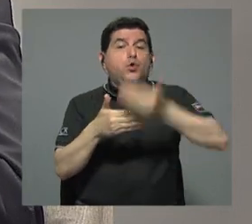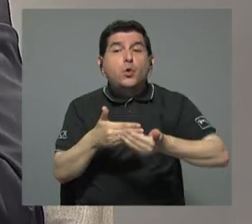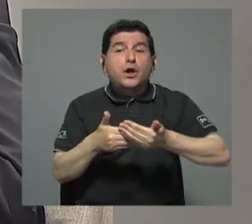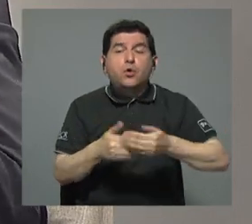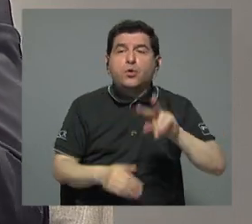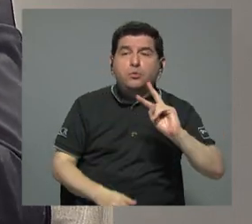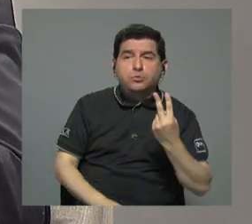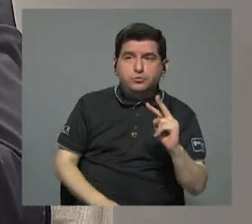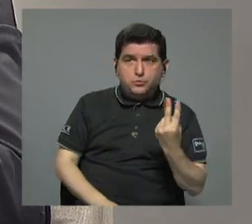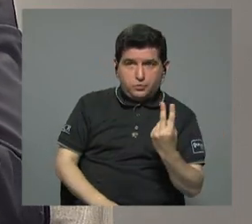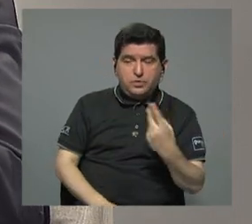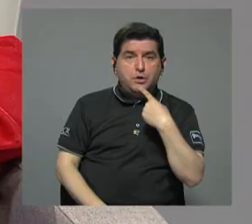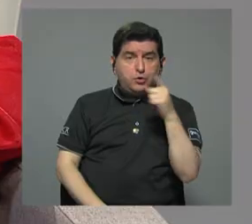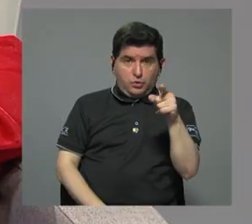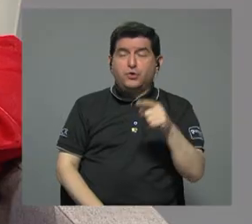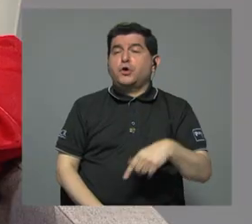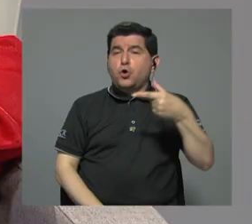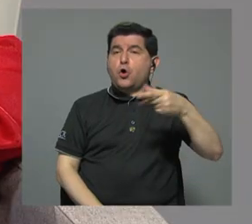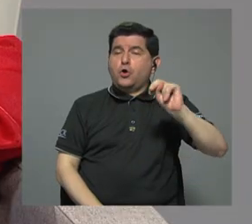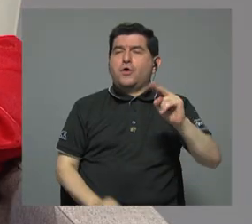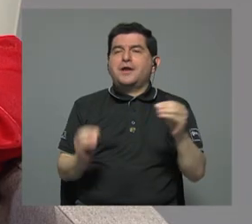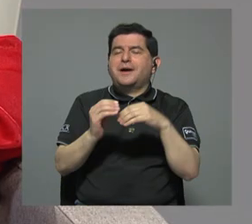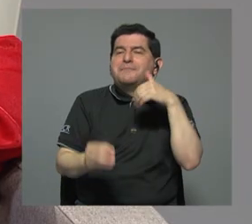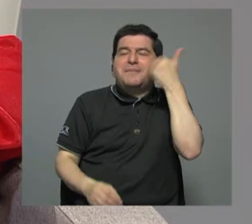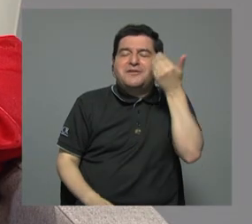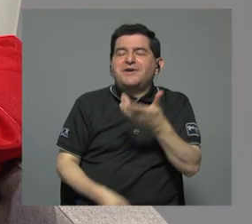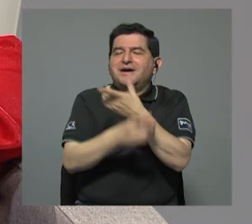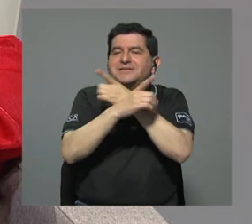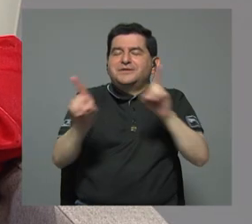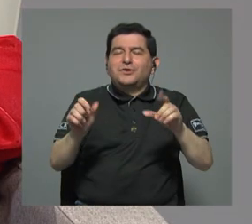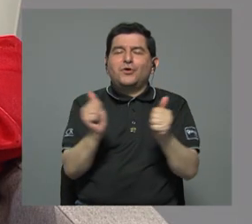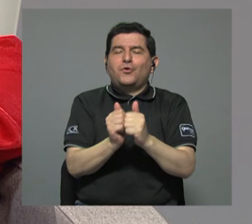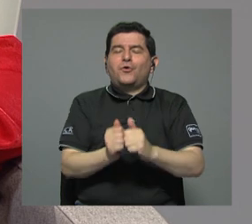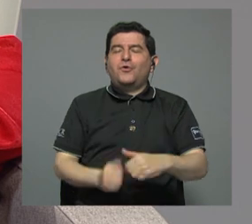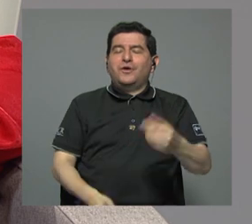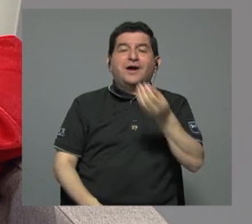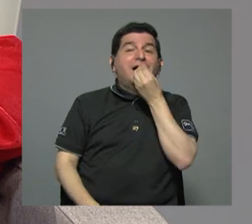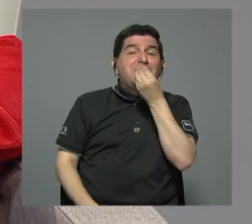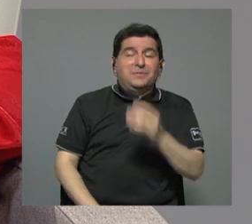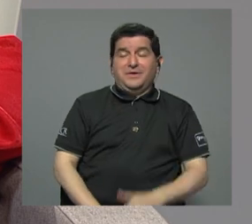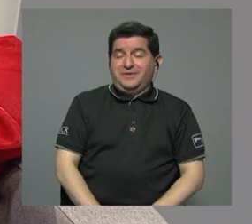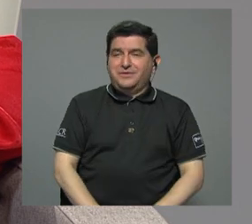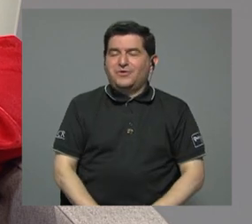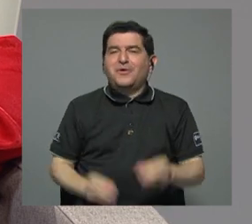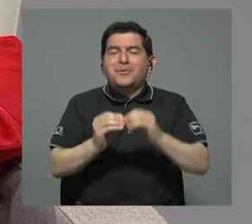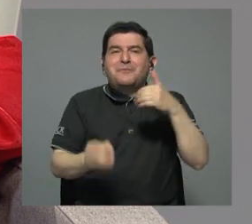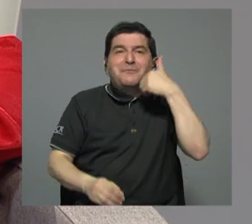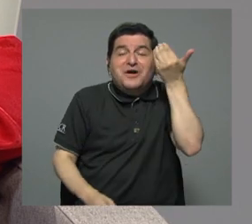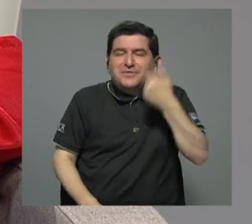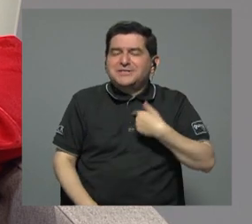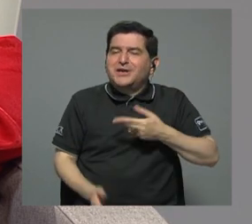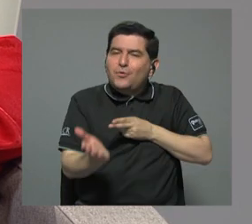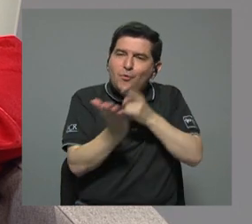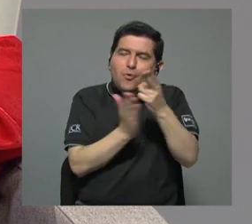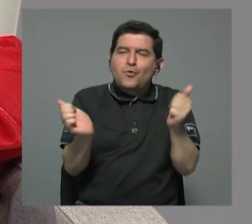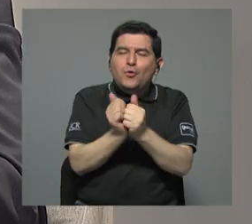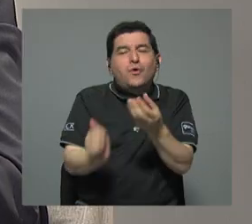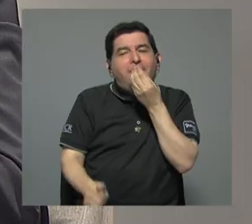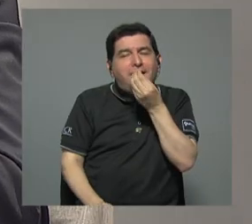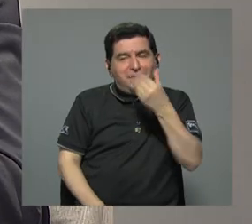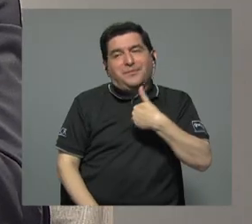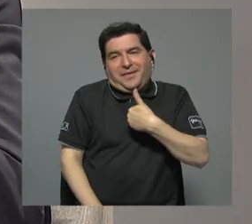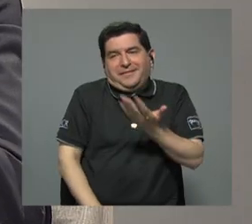los secundarios bien lo decía doña gloria es más fácil ser demócrata con el estómago lleno también uno podría decir es más fácil ser honesto con el estómago